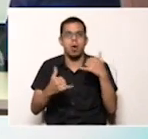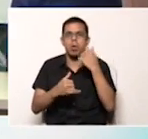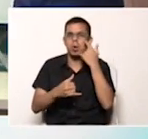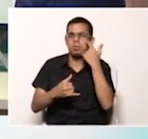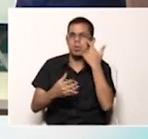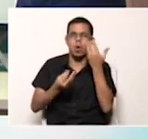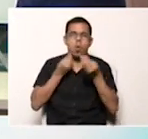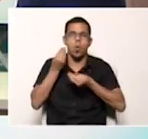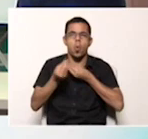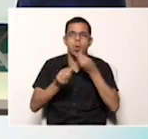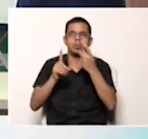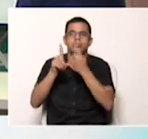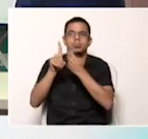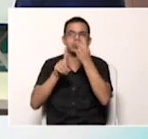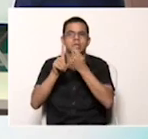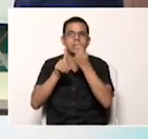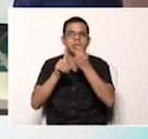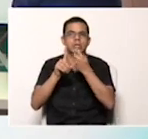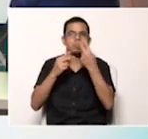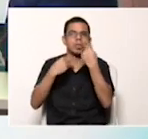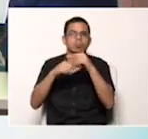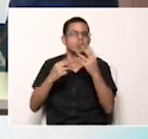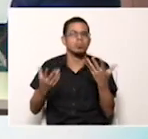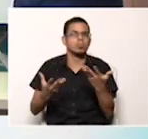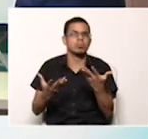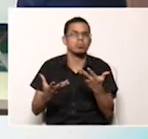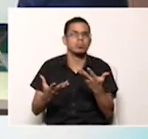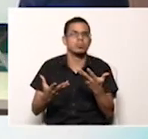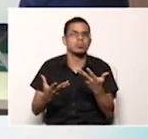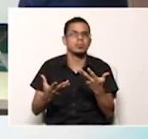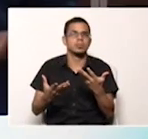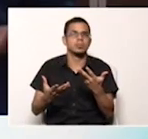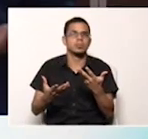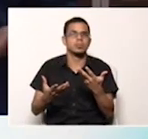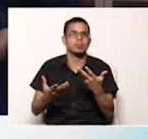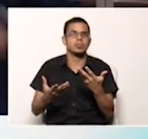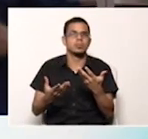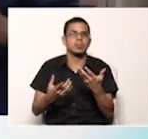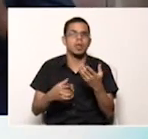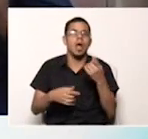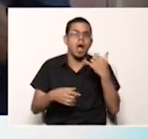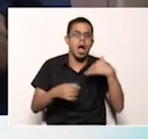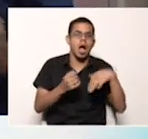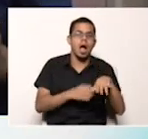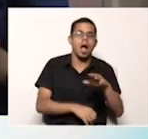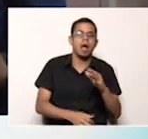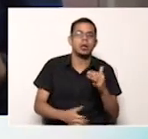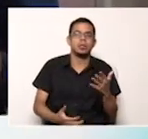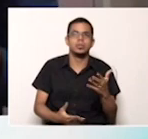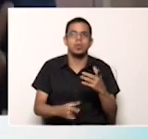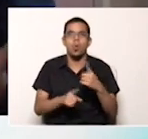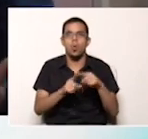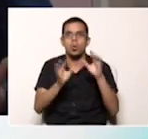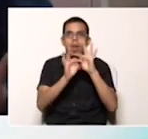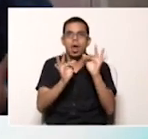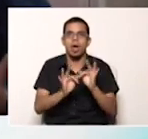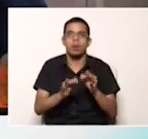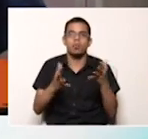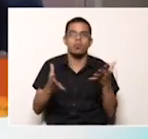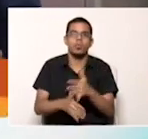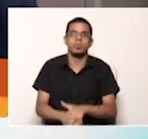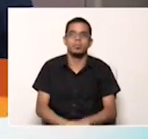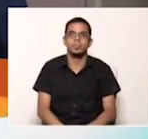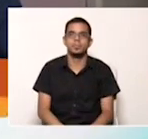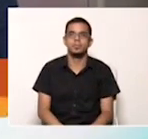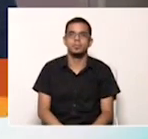temperatura utilizamos el termómetro, pero también tenemos escalas, y esas escalas muy